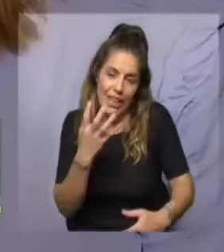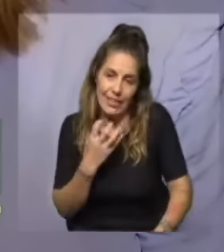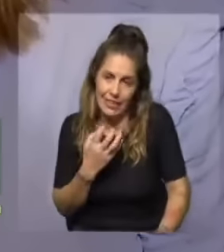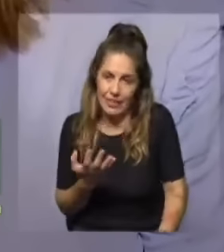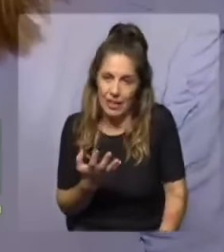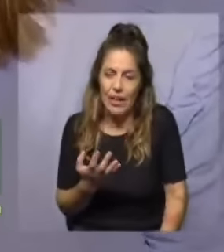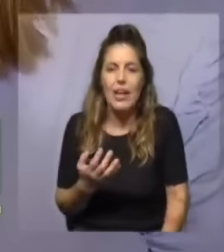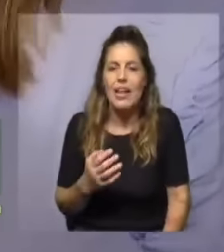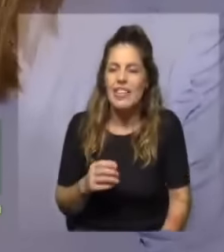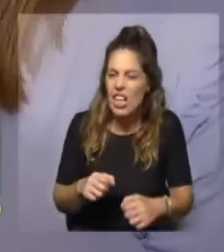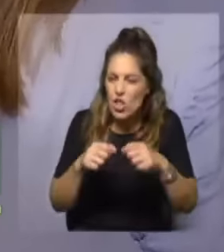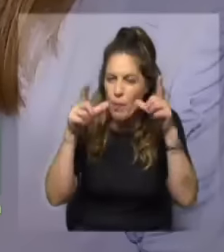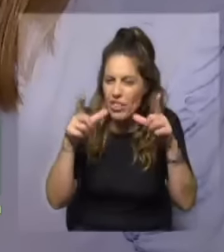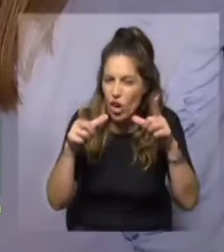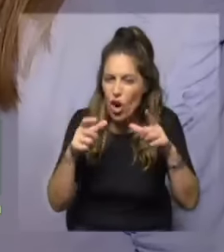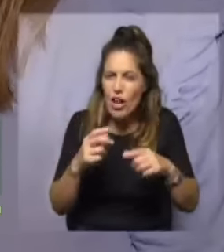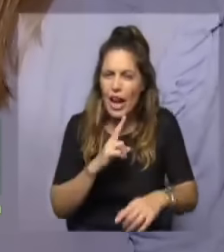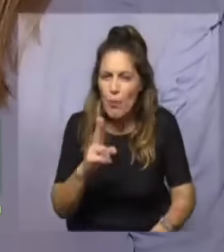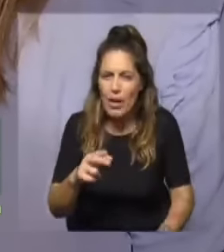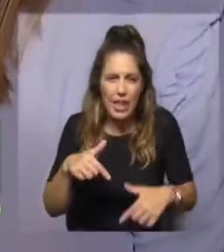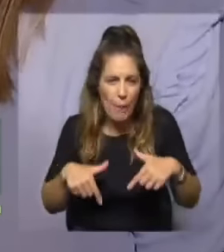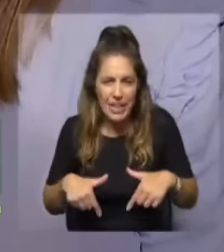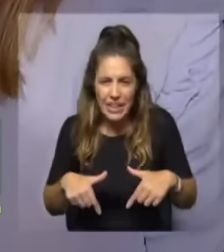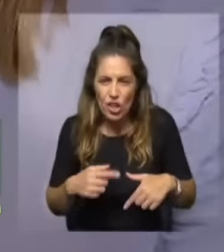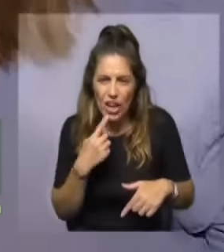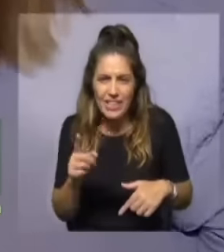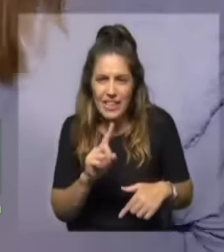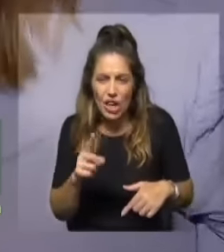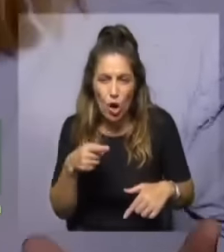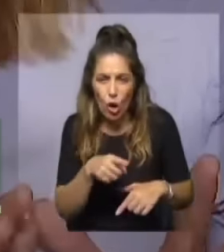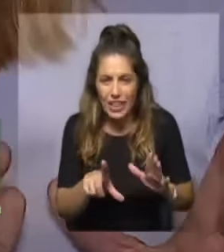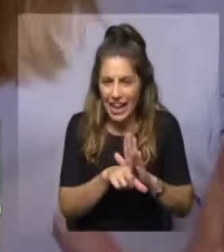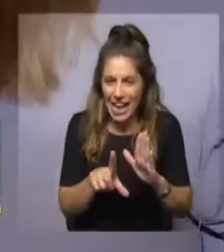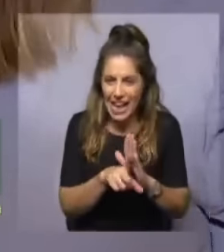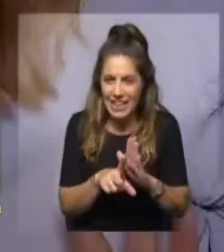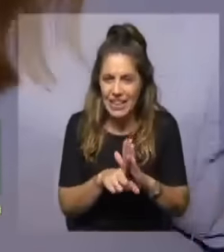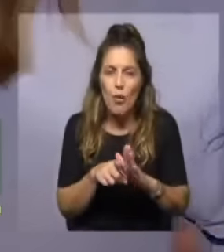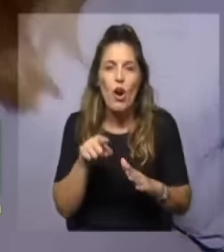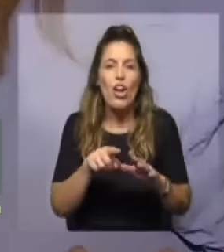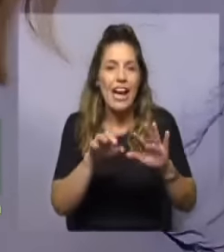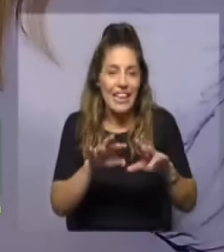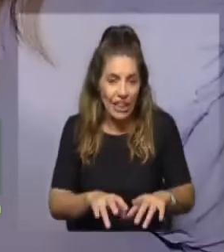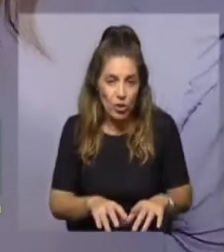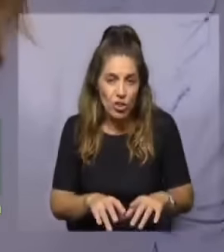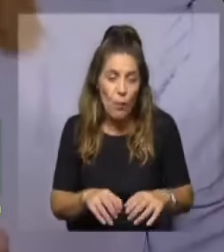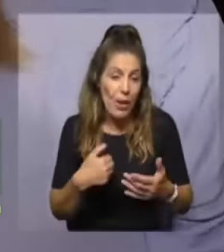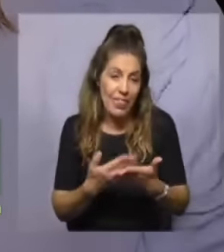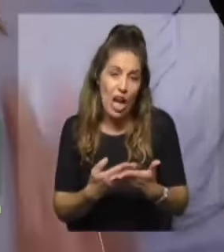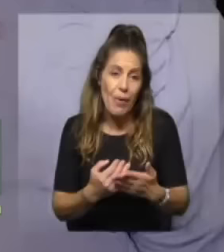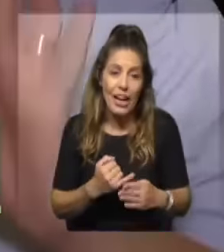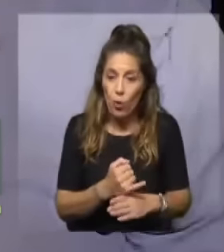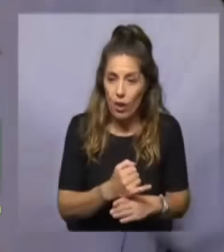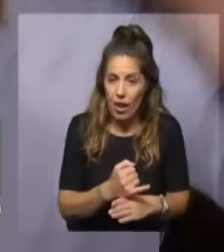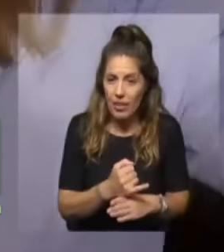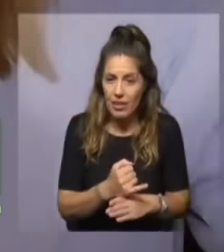la la respuesta del ministro esto de que no hubo algo ilegítimo bueno en esta resolución plantea irregularidades que no